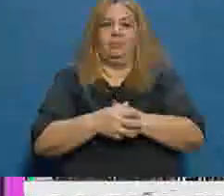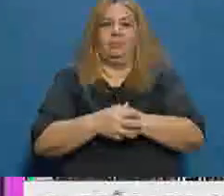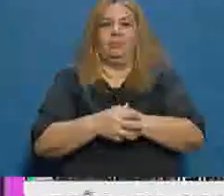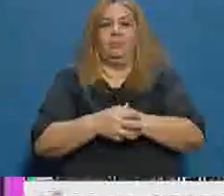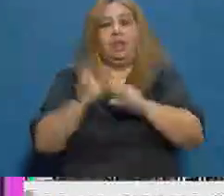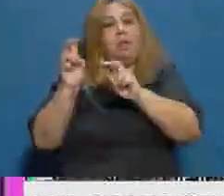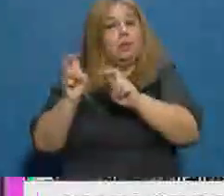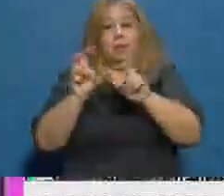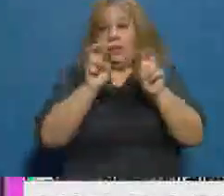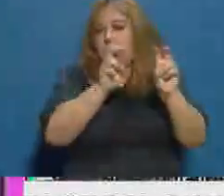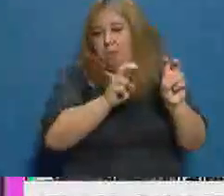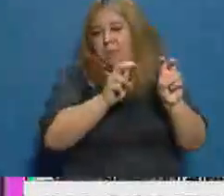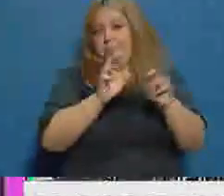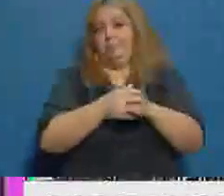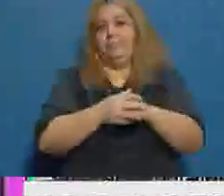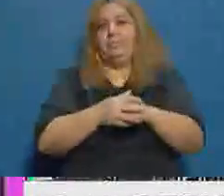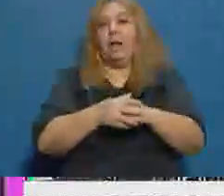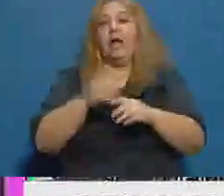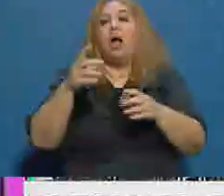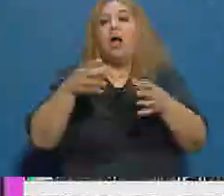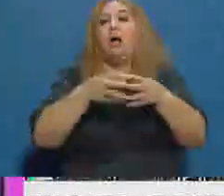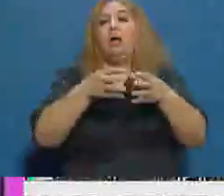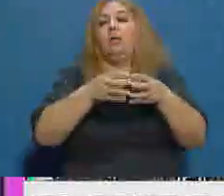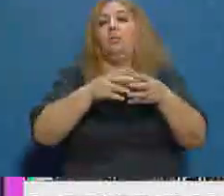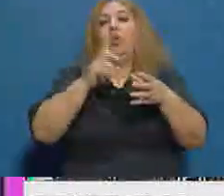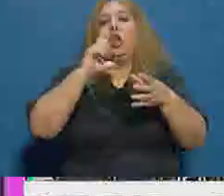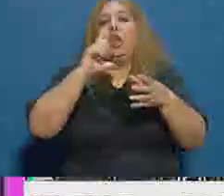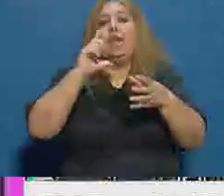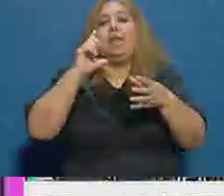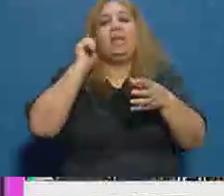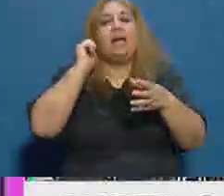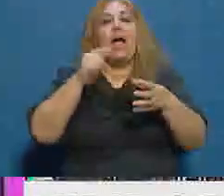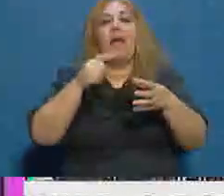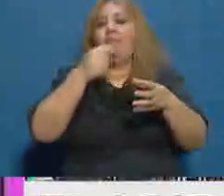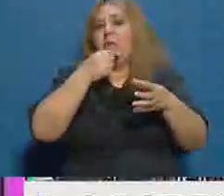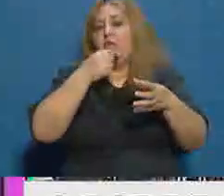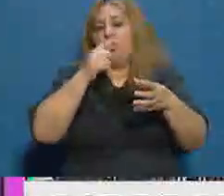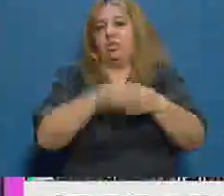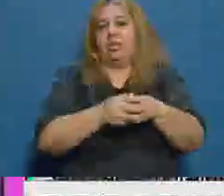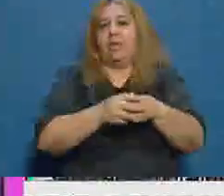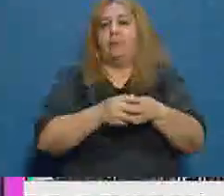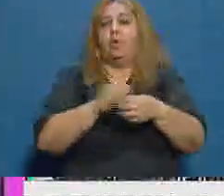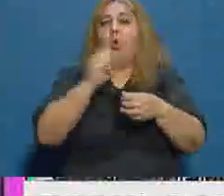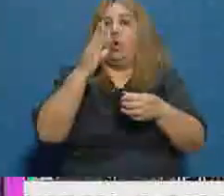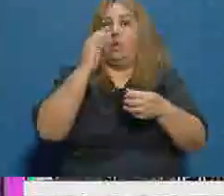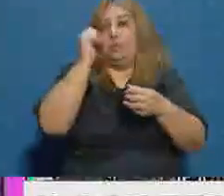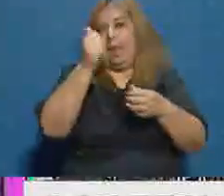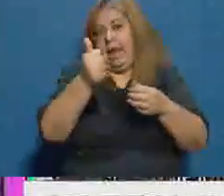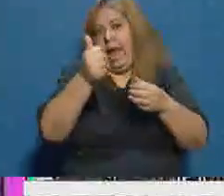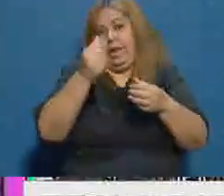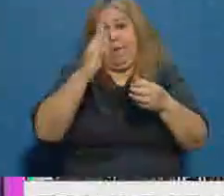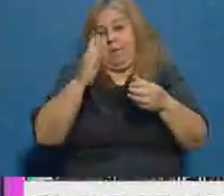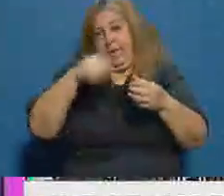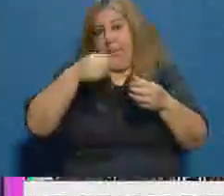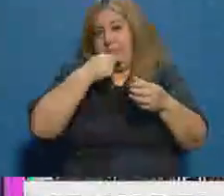Cambiamos de tema y hablamos de la Liga Mendocina y de sus clubes, los de Primera División y también los de la B. Más de 30 clubes que están